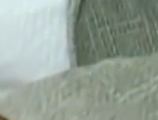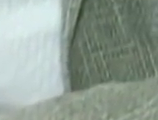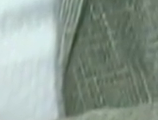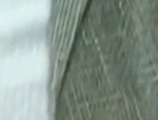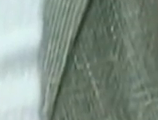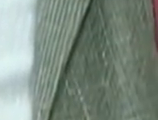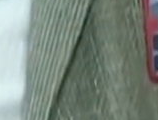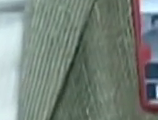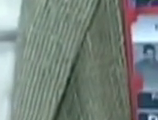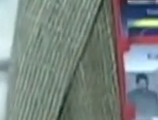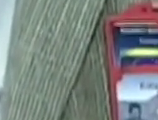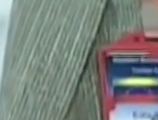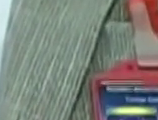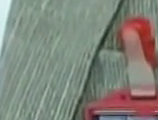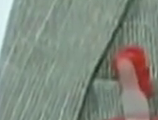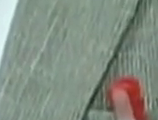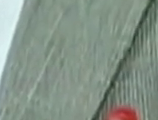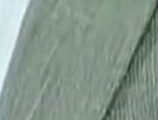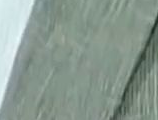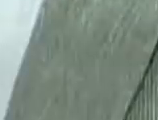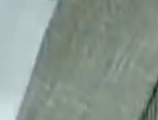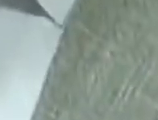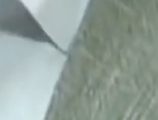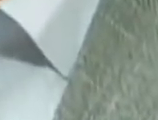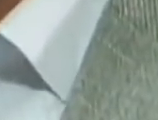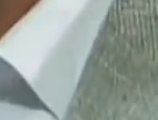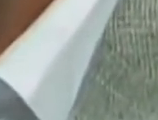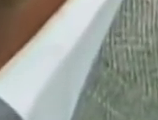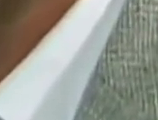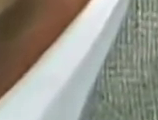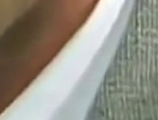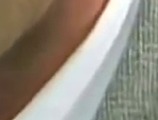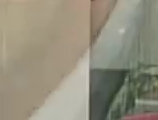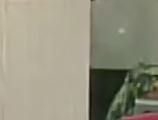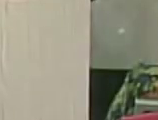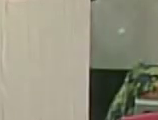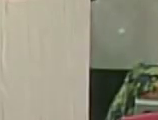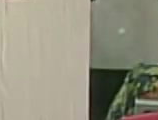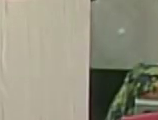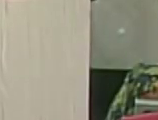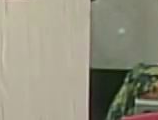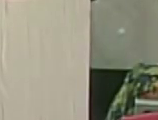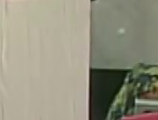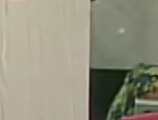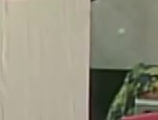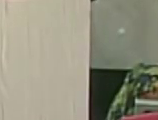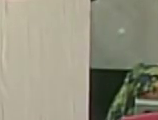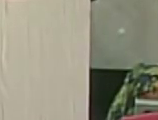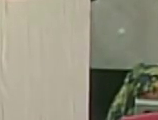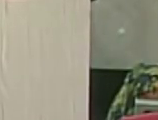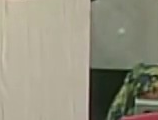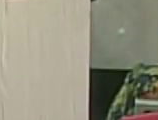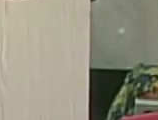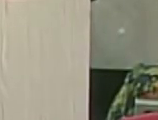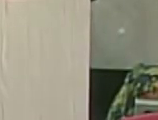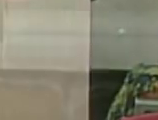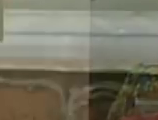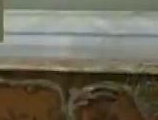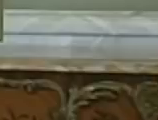También una parte que se va a terminar firmando en las próximas fechas. Tenemos otro tipo de acuerdos